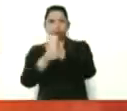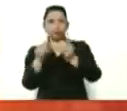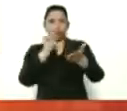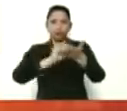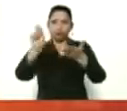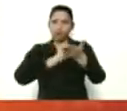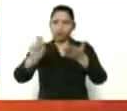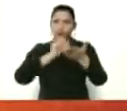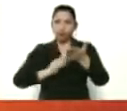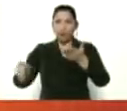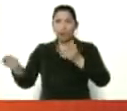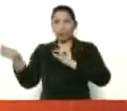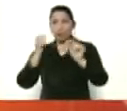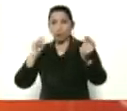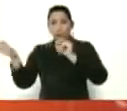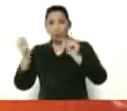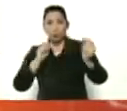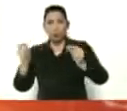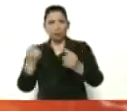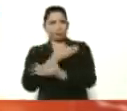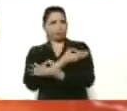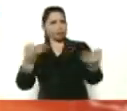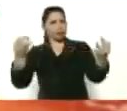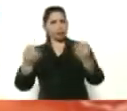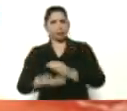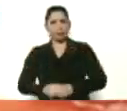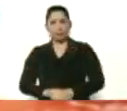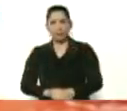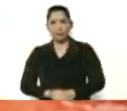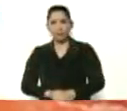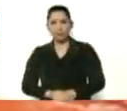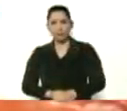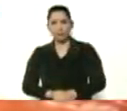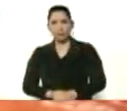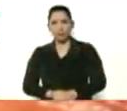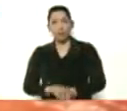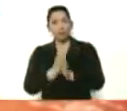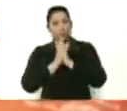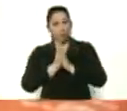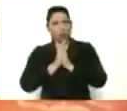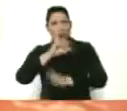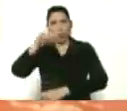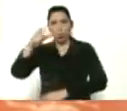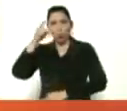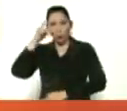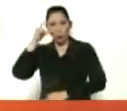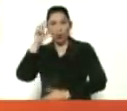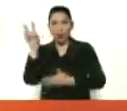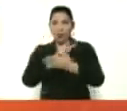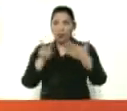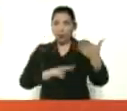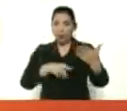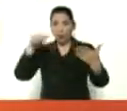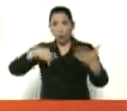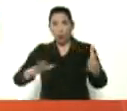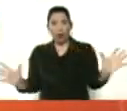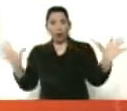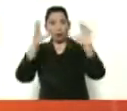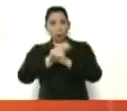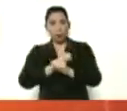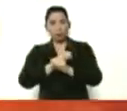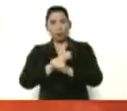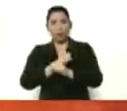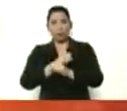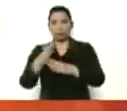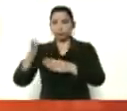escritos, los discursos. Está extraordinario. Perfecto. Te lo recomiendo, Julio, para gracias, que lo leas gracias. Esta noche. Y lo